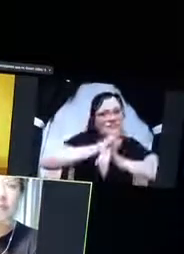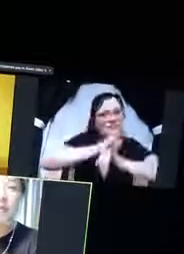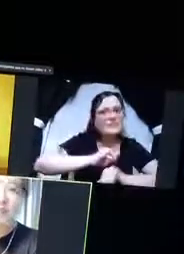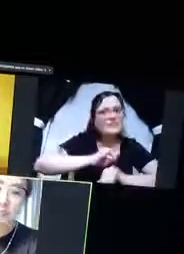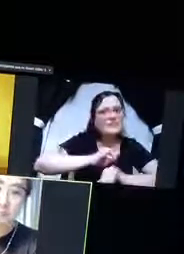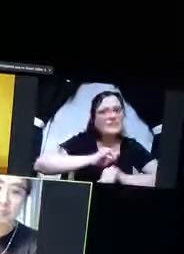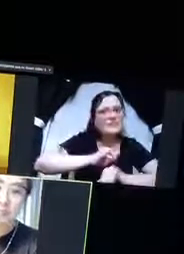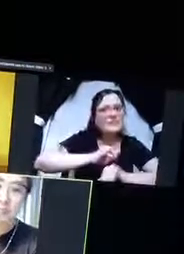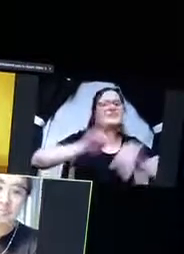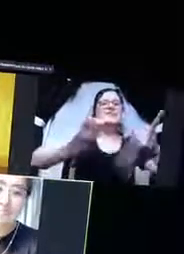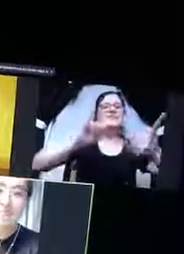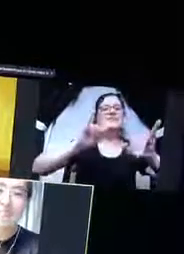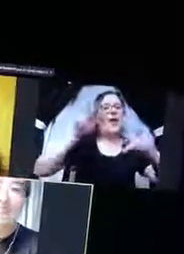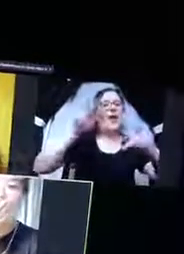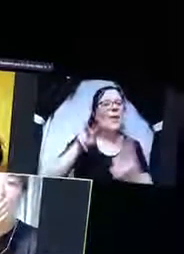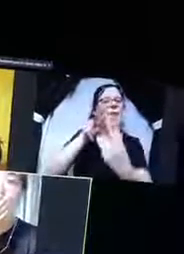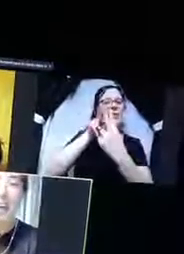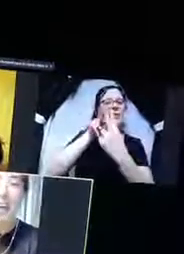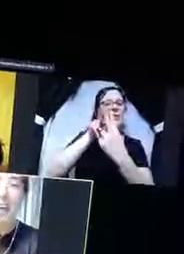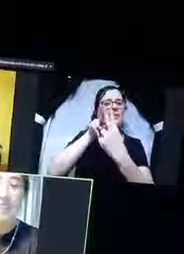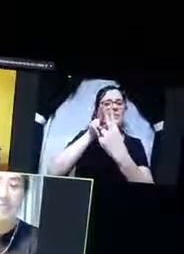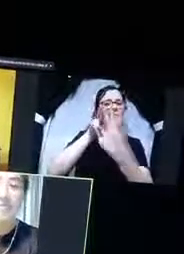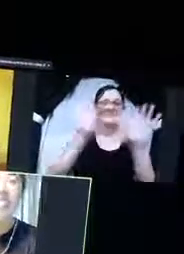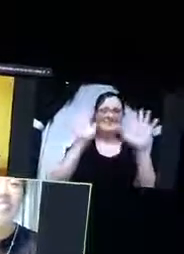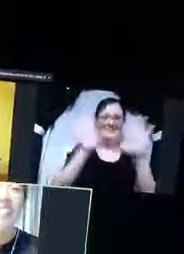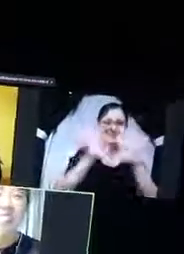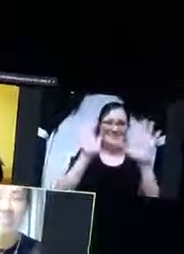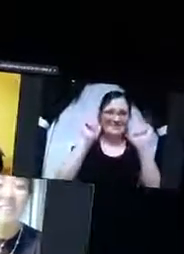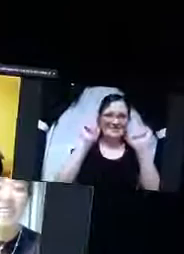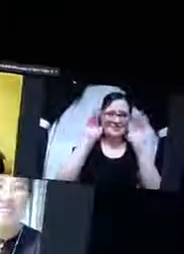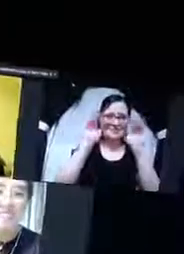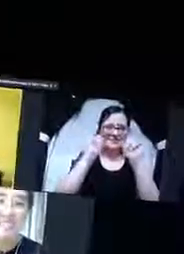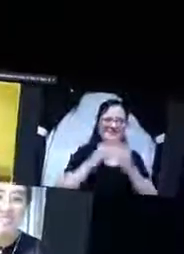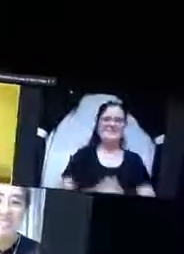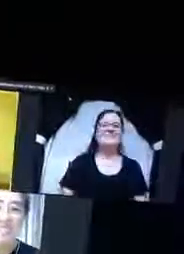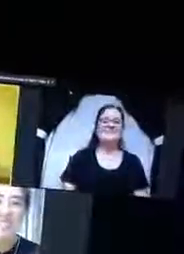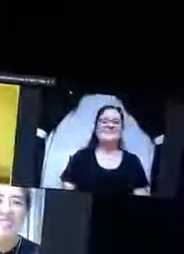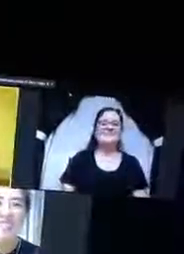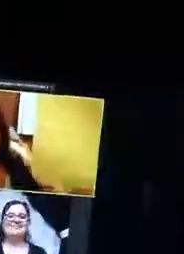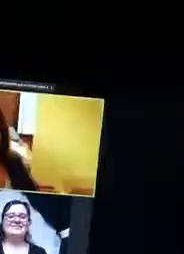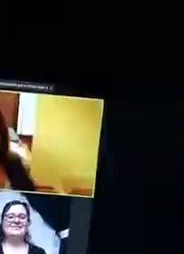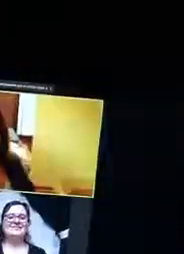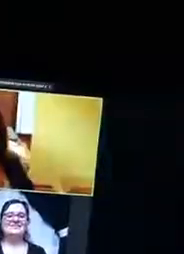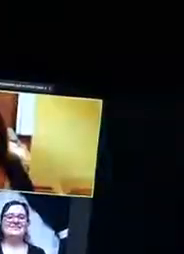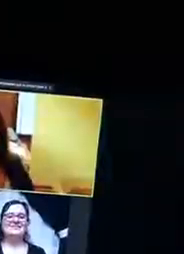nos vemos en la próxima edición. ¡Mua! Besos a todos, muchas gracias.